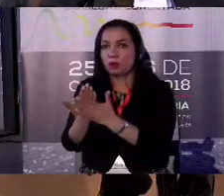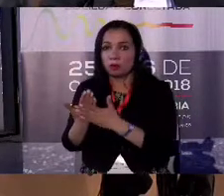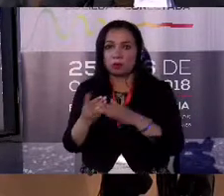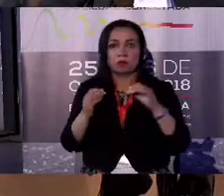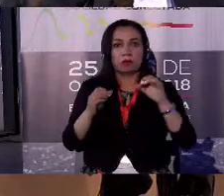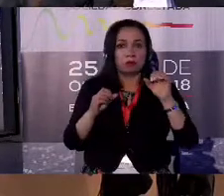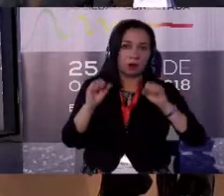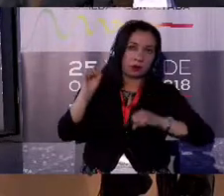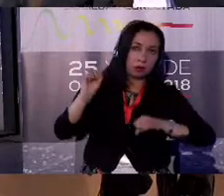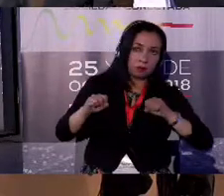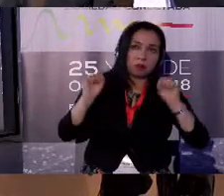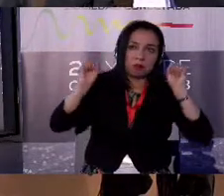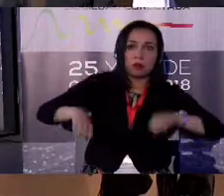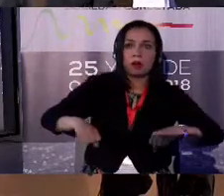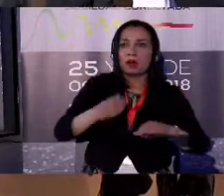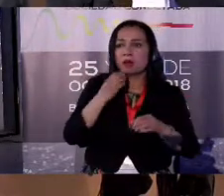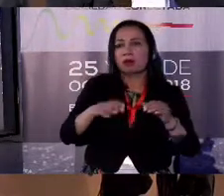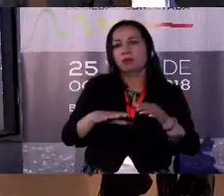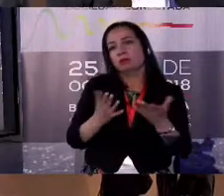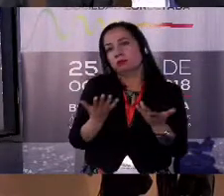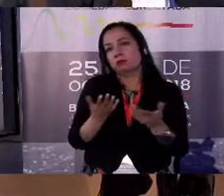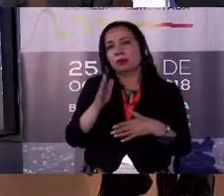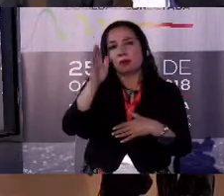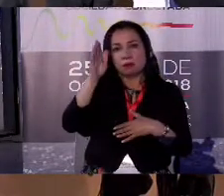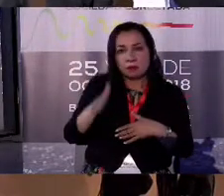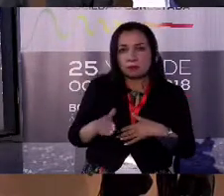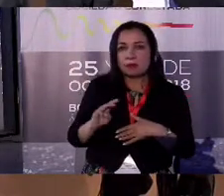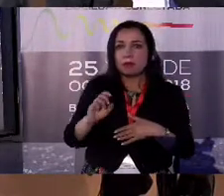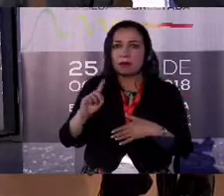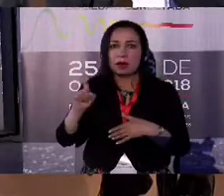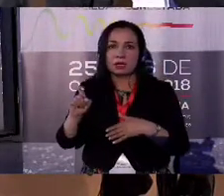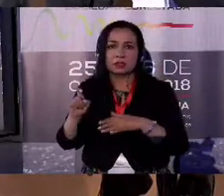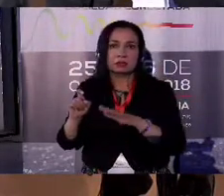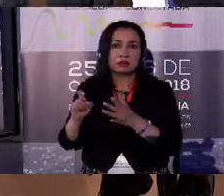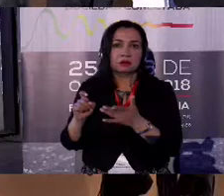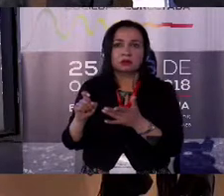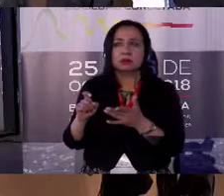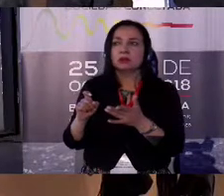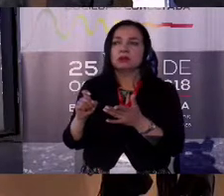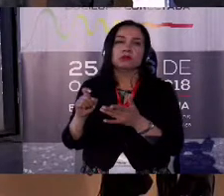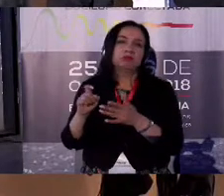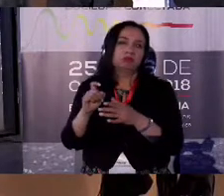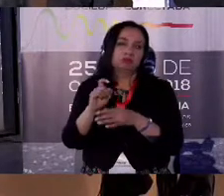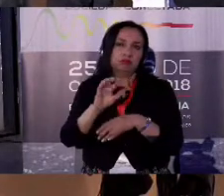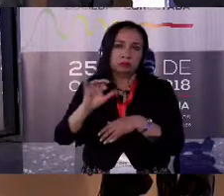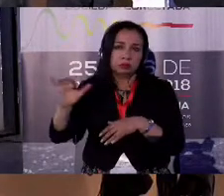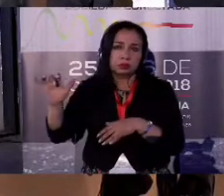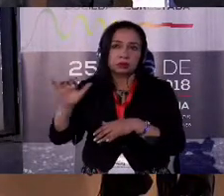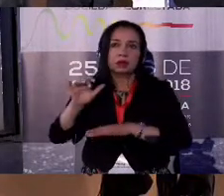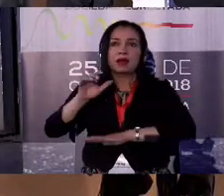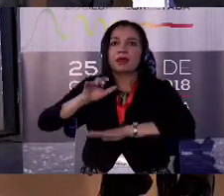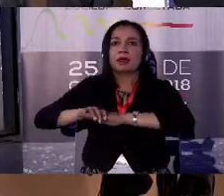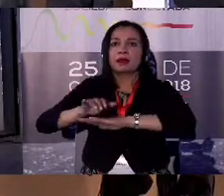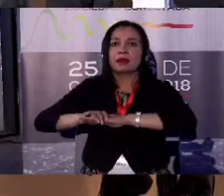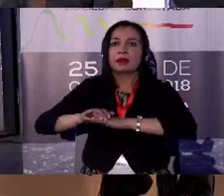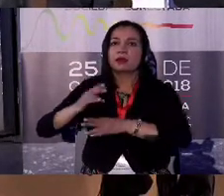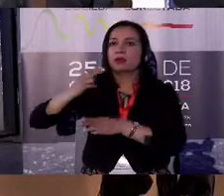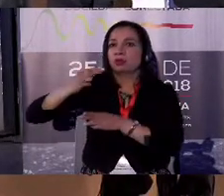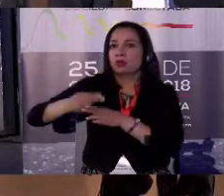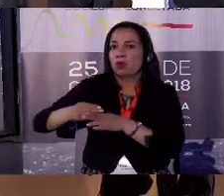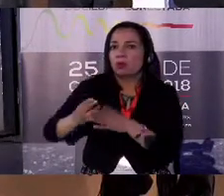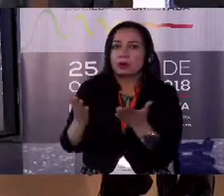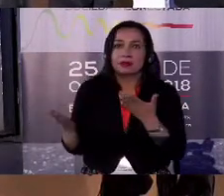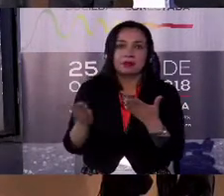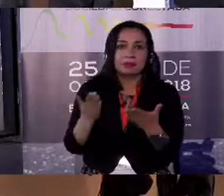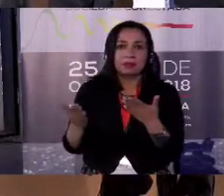vertical distinto, para la vertical de Smart Cities, con Smart Utilities, con, digamos, con servicios para medidores de luz,